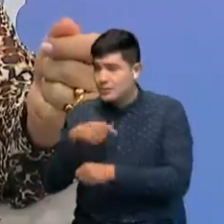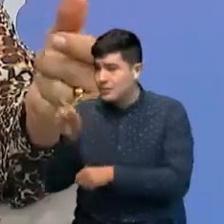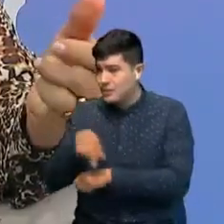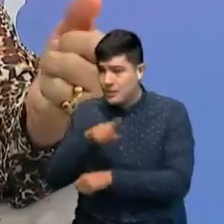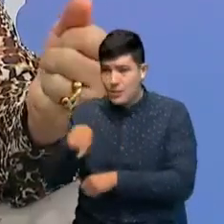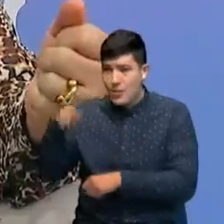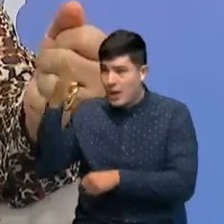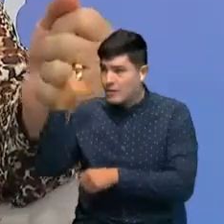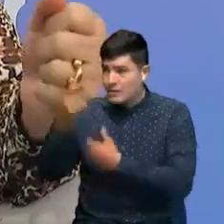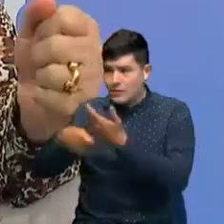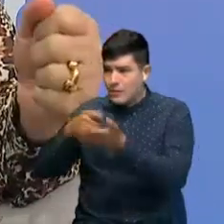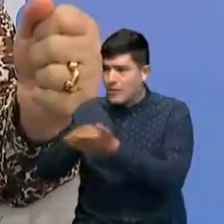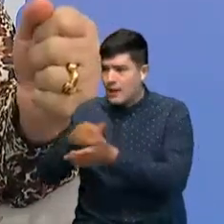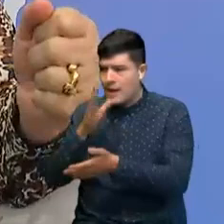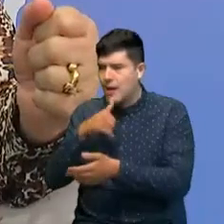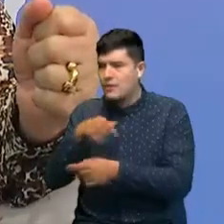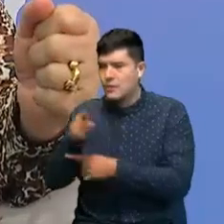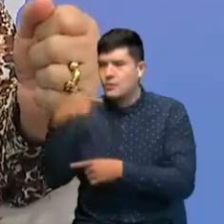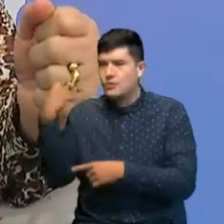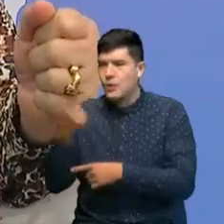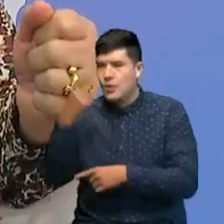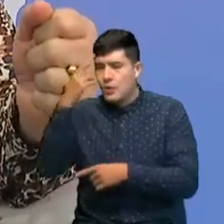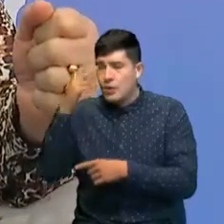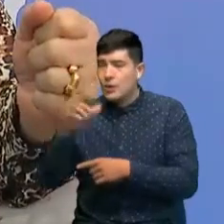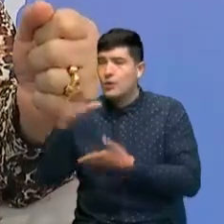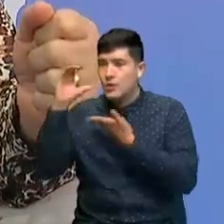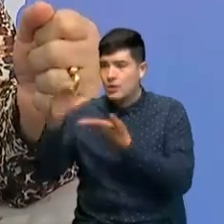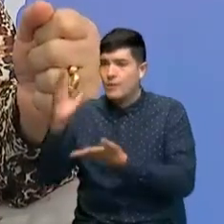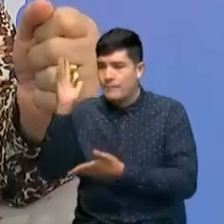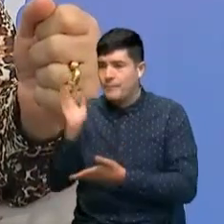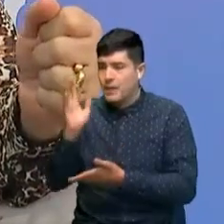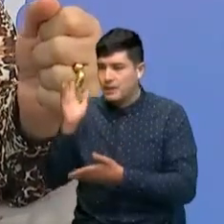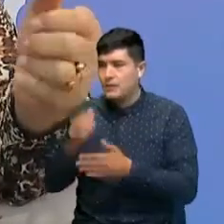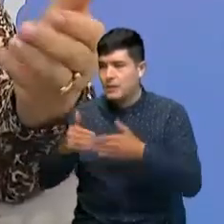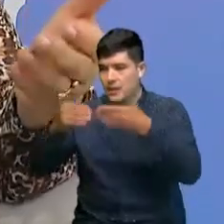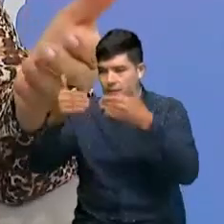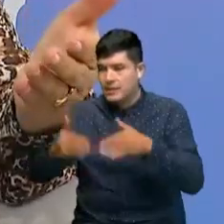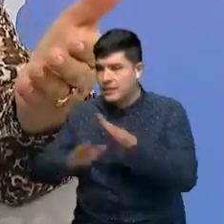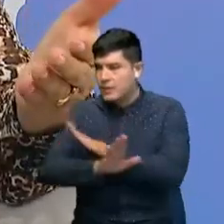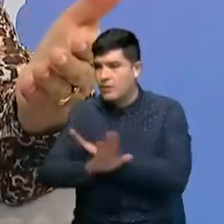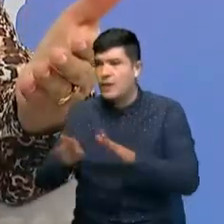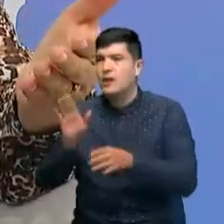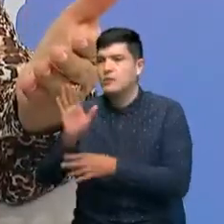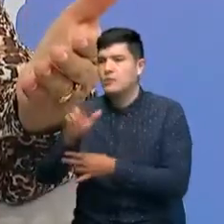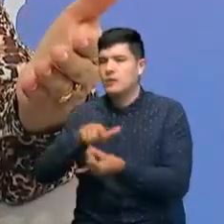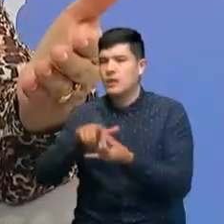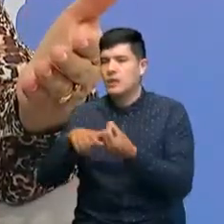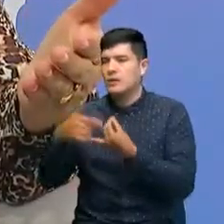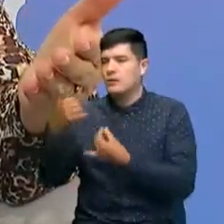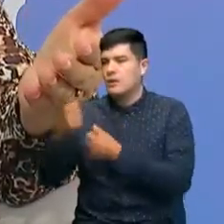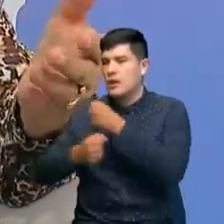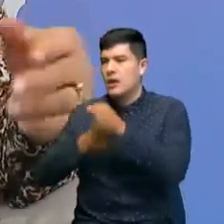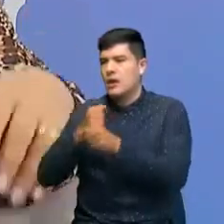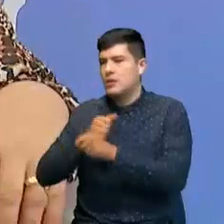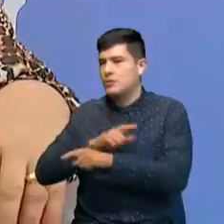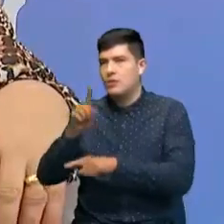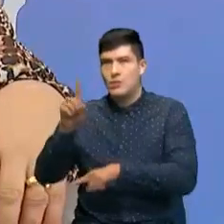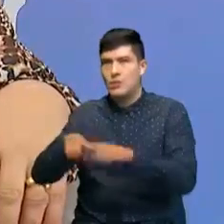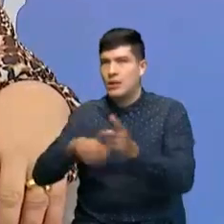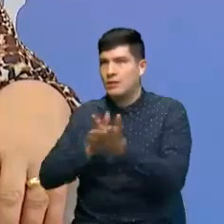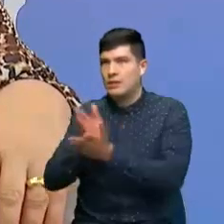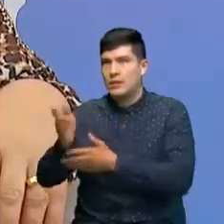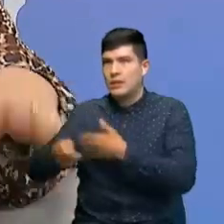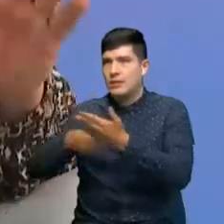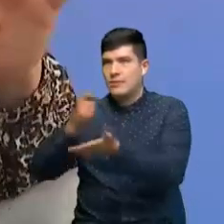hecho cotización, es lógico que se va a quedar solamente con la pensión de invalidez. En este caso ya la edad que tiene ya no da para ella seguir